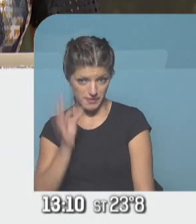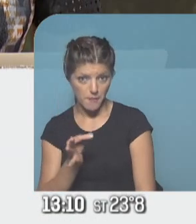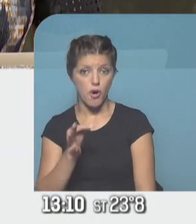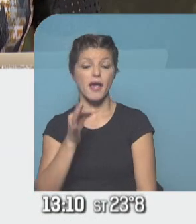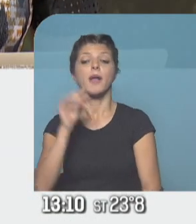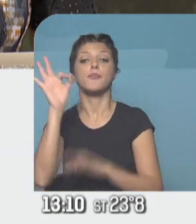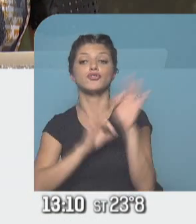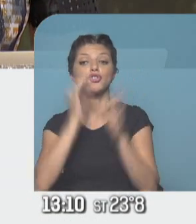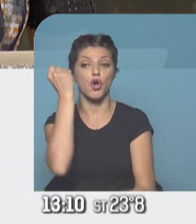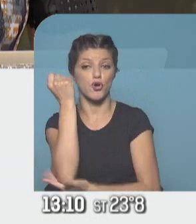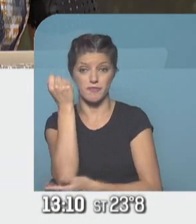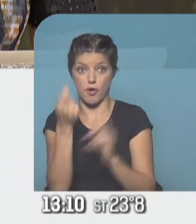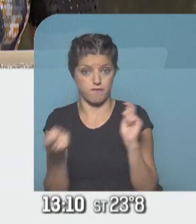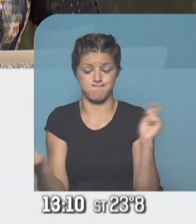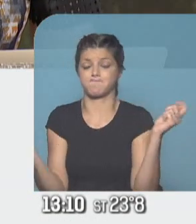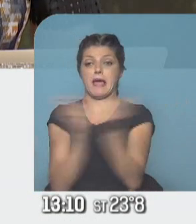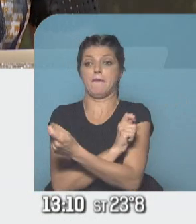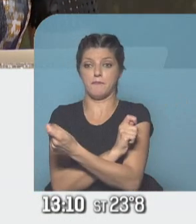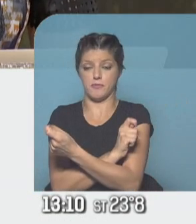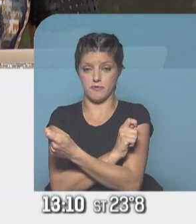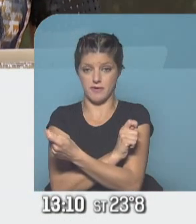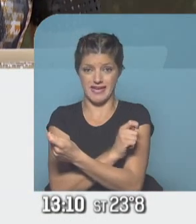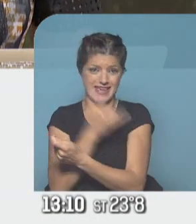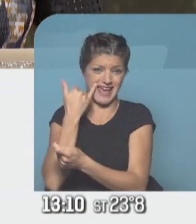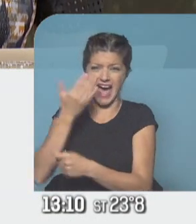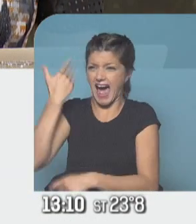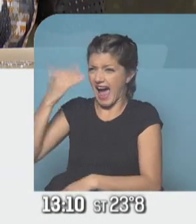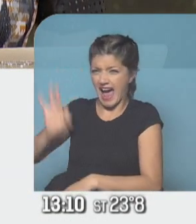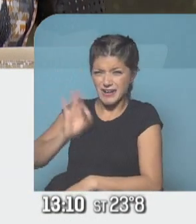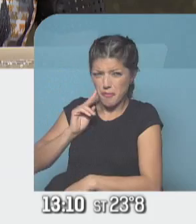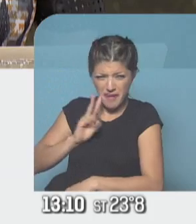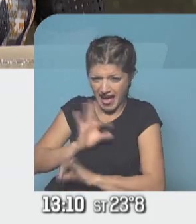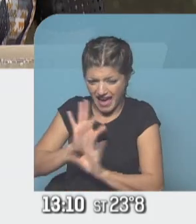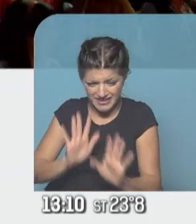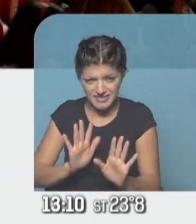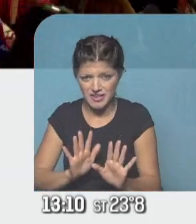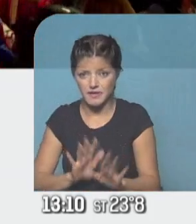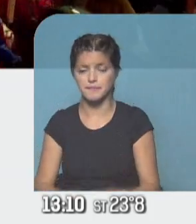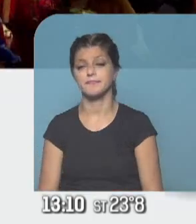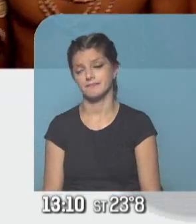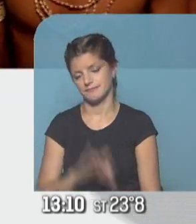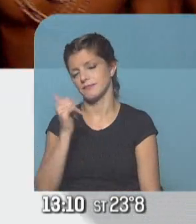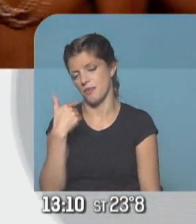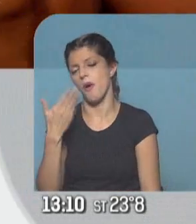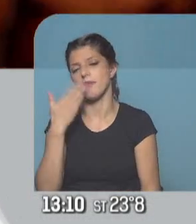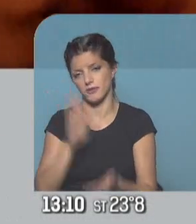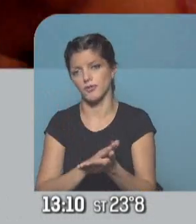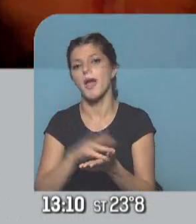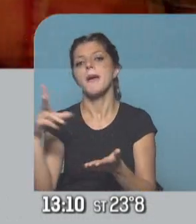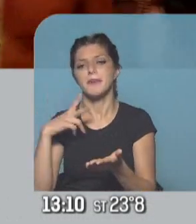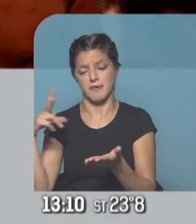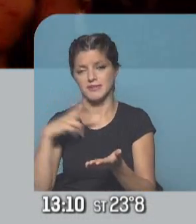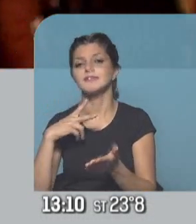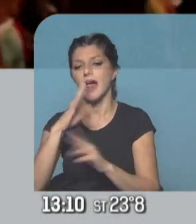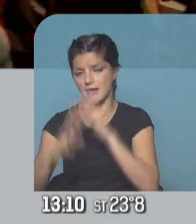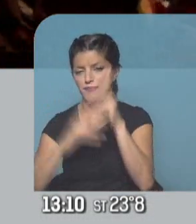económico de una magnitud que no se veía en décadas, ¿no? Sí, esto se puede hablar de una privatización de la selva amazónica,